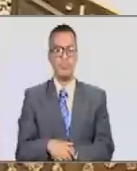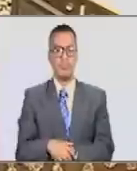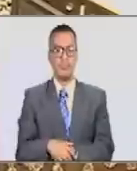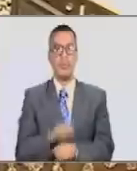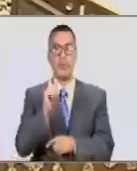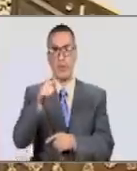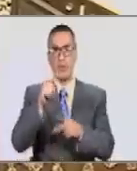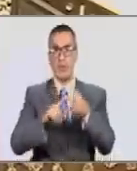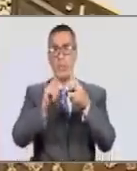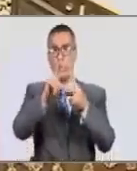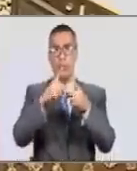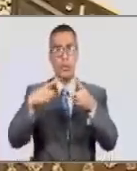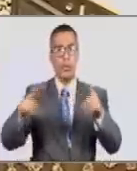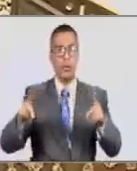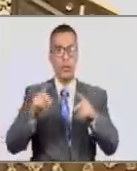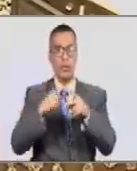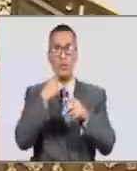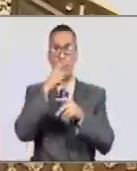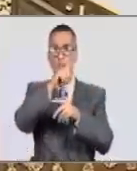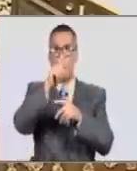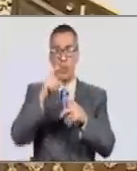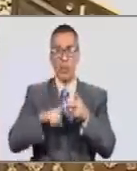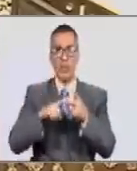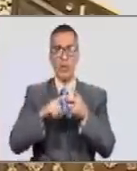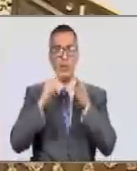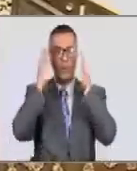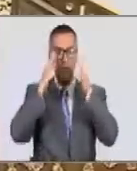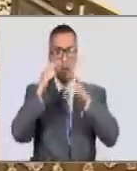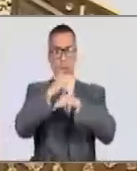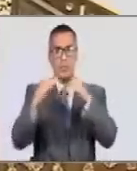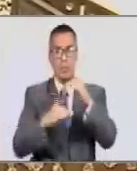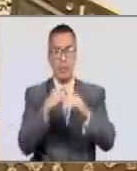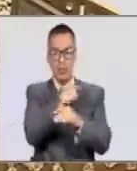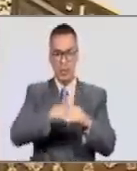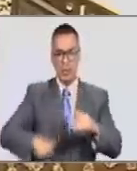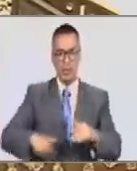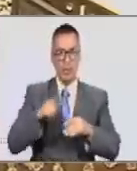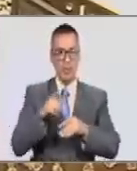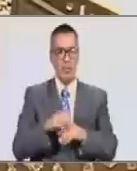Sí, pero no, son independientes, que son el consultor jurídico y el asesor de la vicepresidencia.